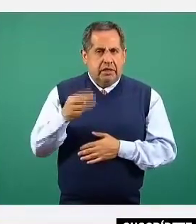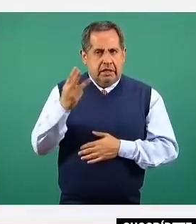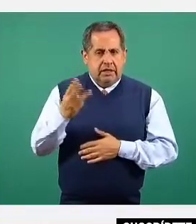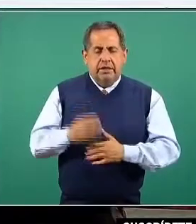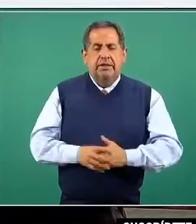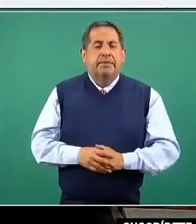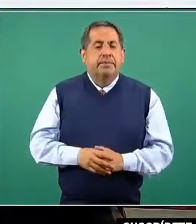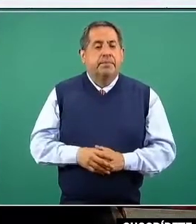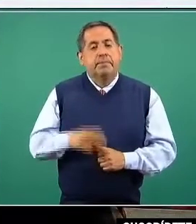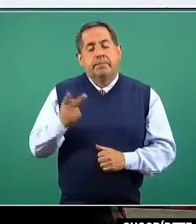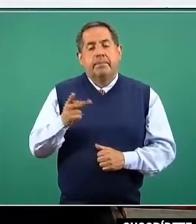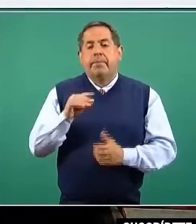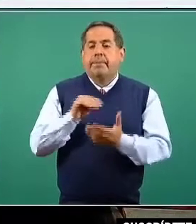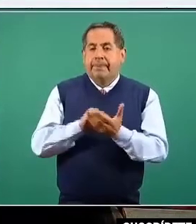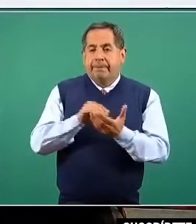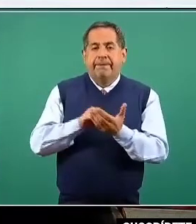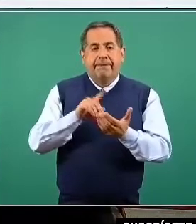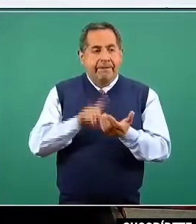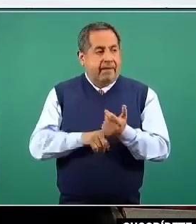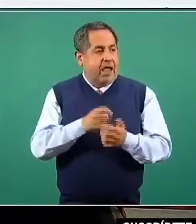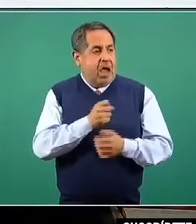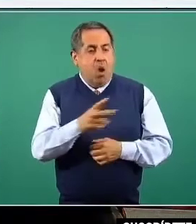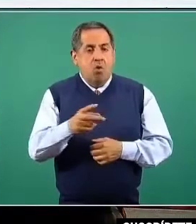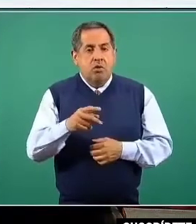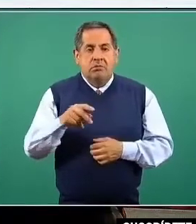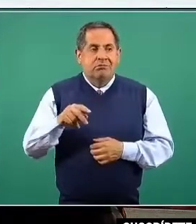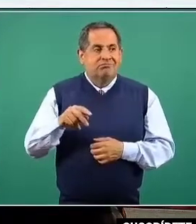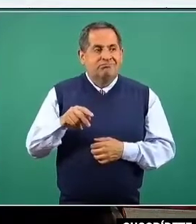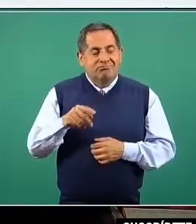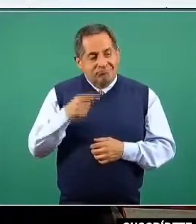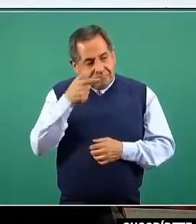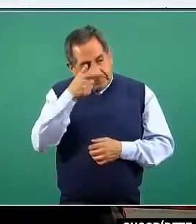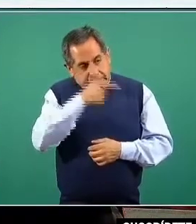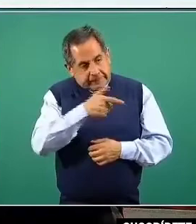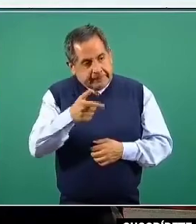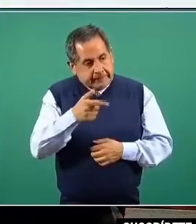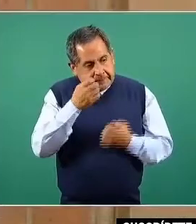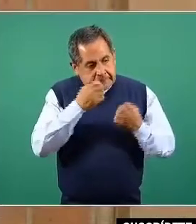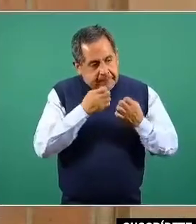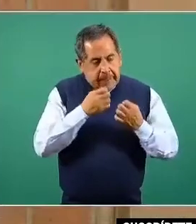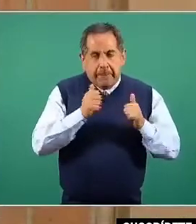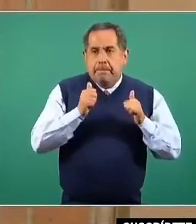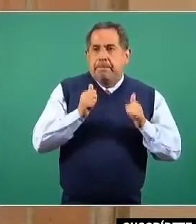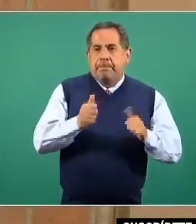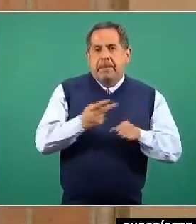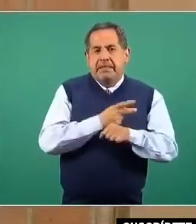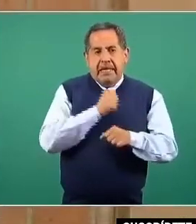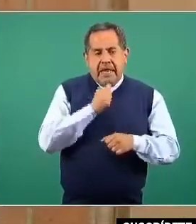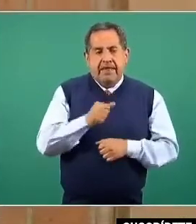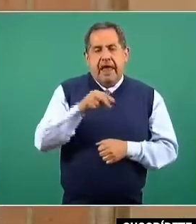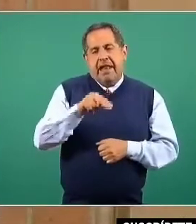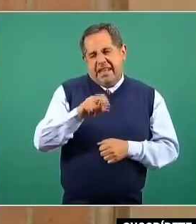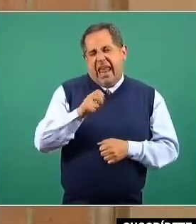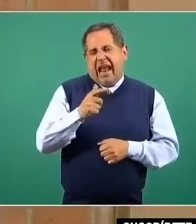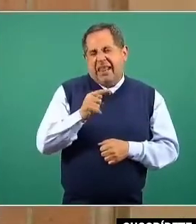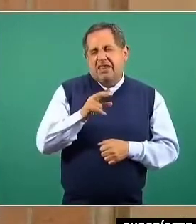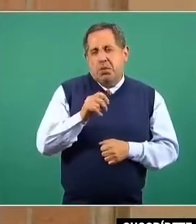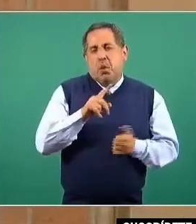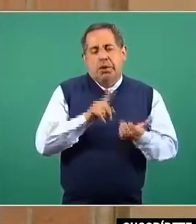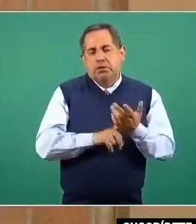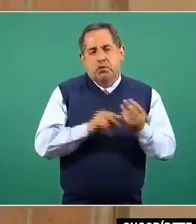1.711.283. Pero así también han dado negativo a algunas de las 2 pruebas confirmatorias, PCR o